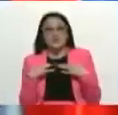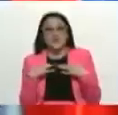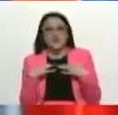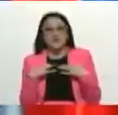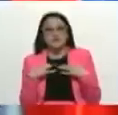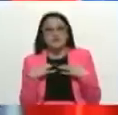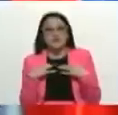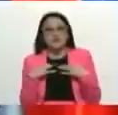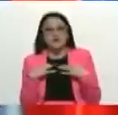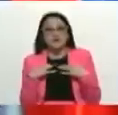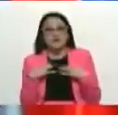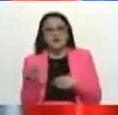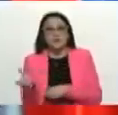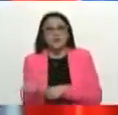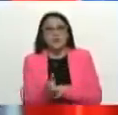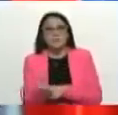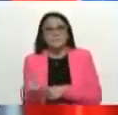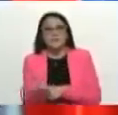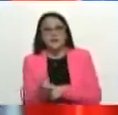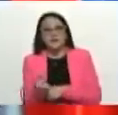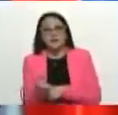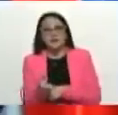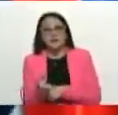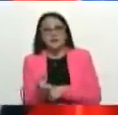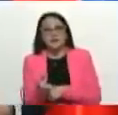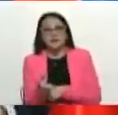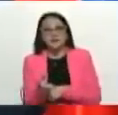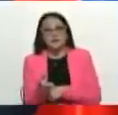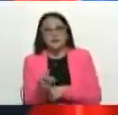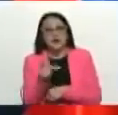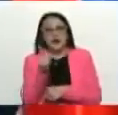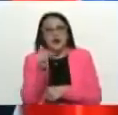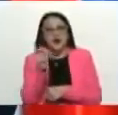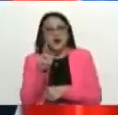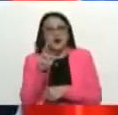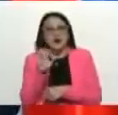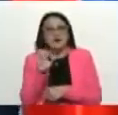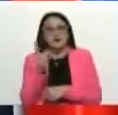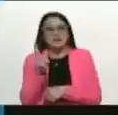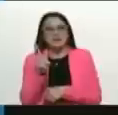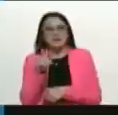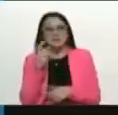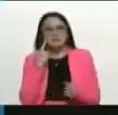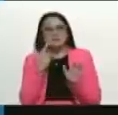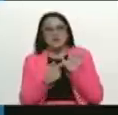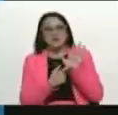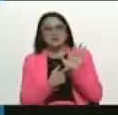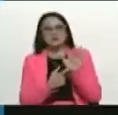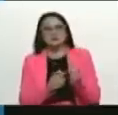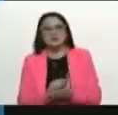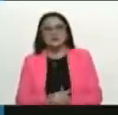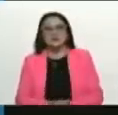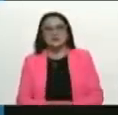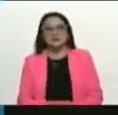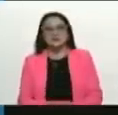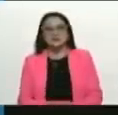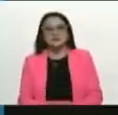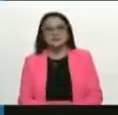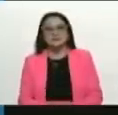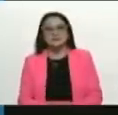cuerpo de bomberos aeronáuticos. Caleb Rangel Montiel, aquí puede verse en pantalla.